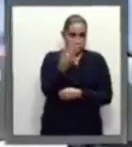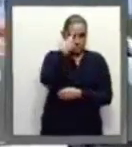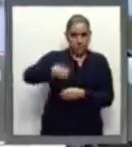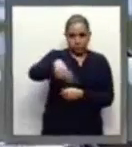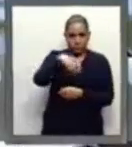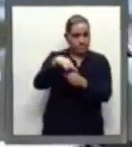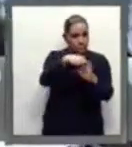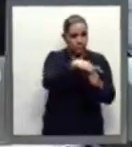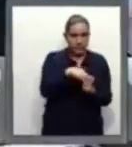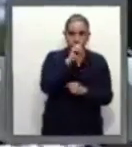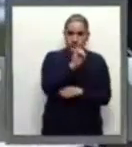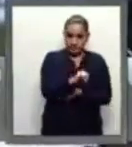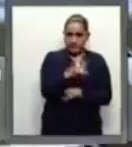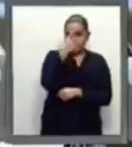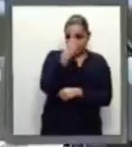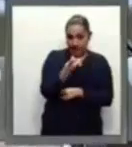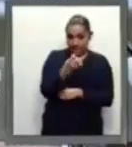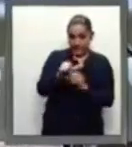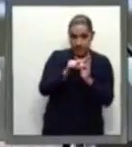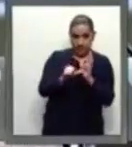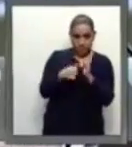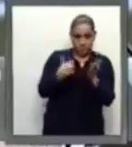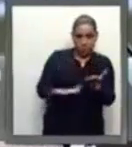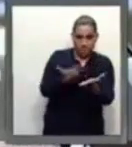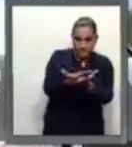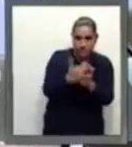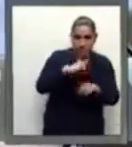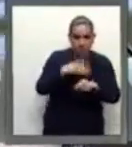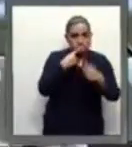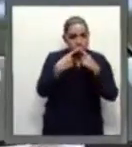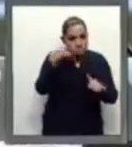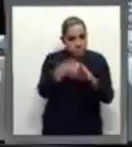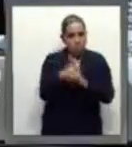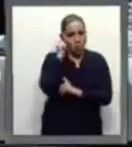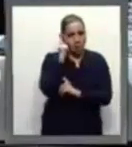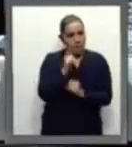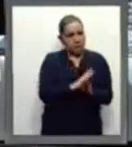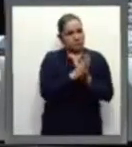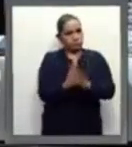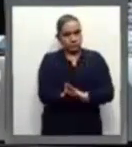esta reserva como una posibilidad. Gracias por su atención.